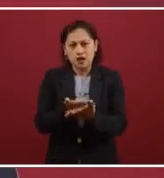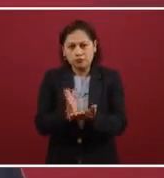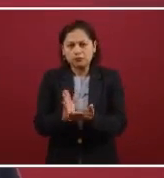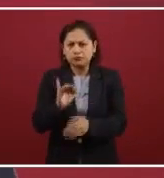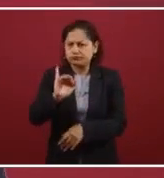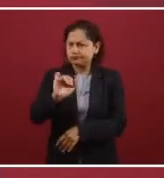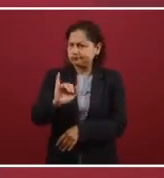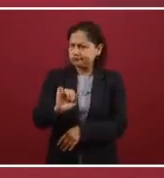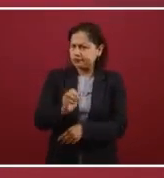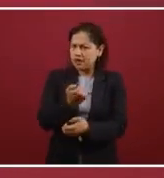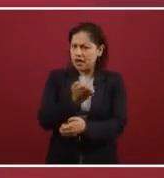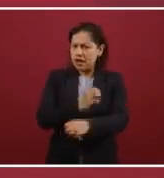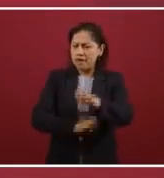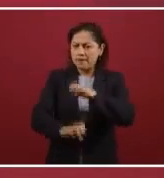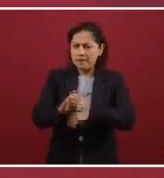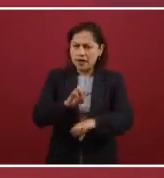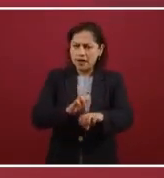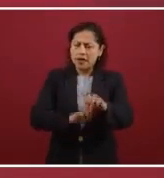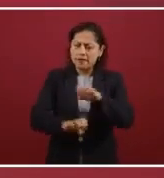utilidades